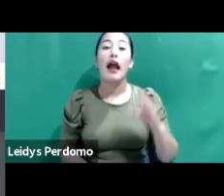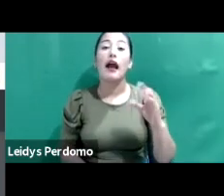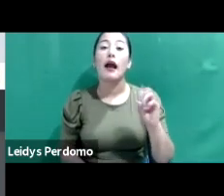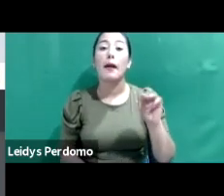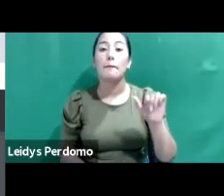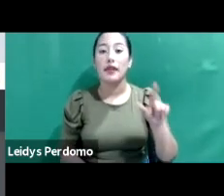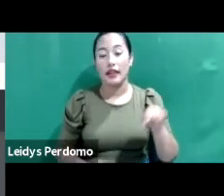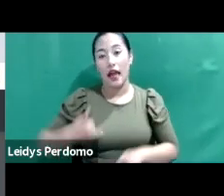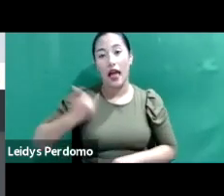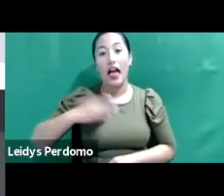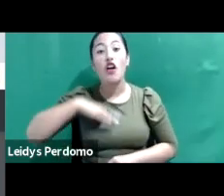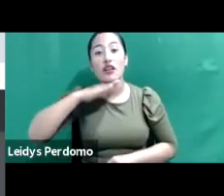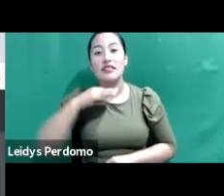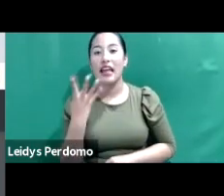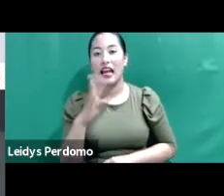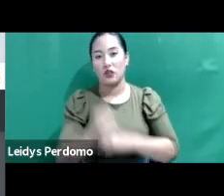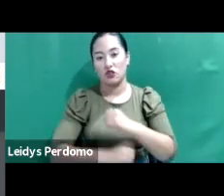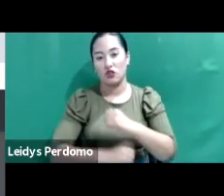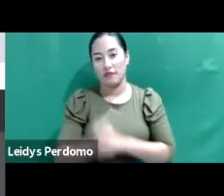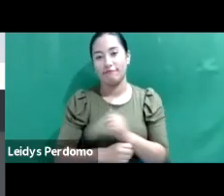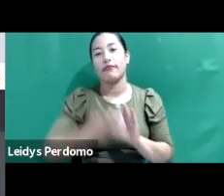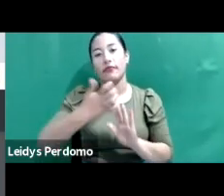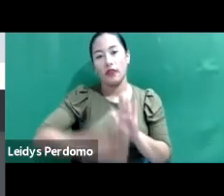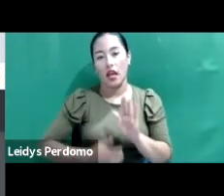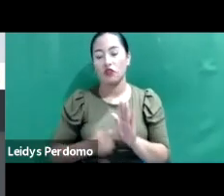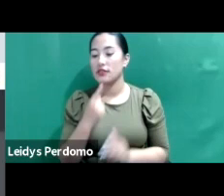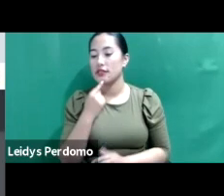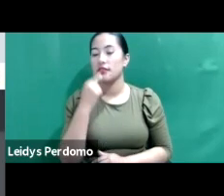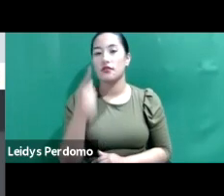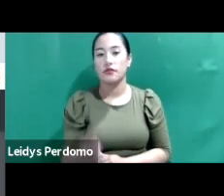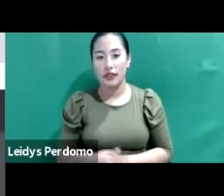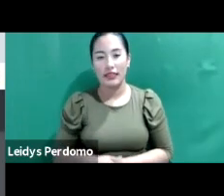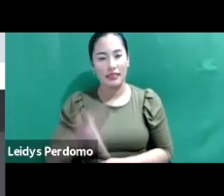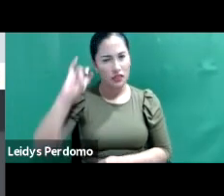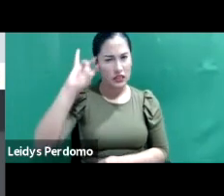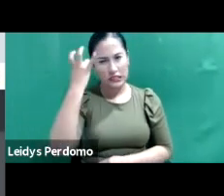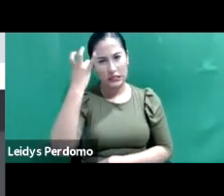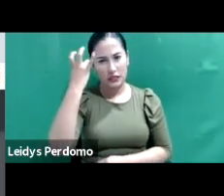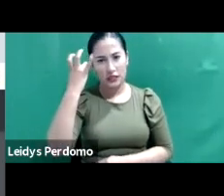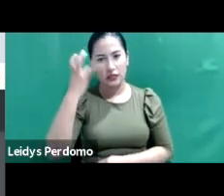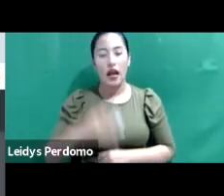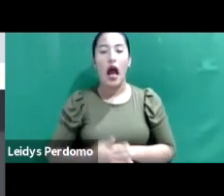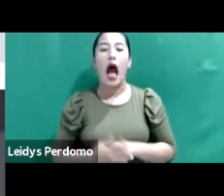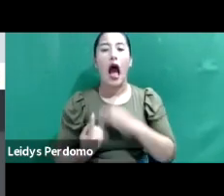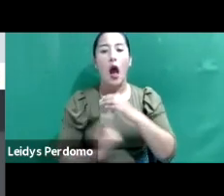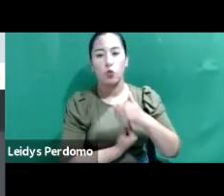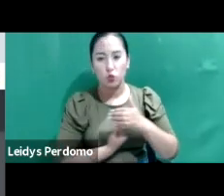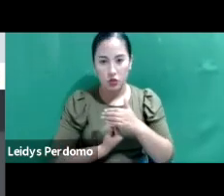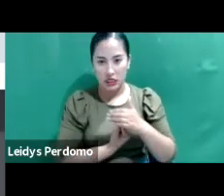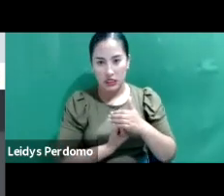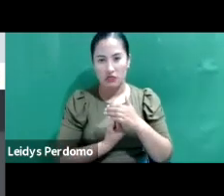una adolescente de 14 años que fue diagnosticada con el trastorno del espectro autista cuando